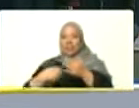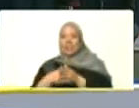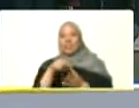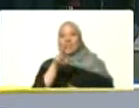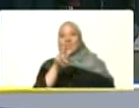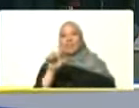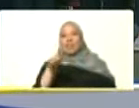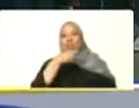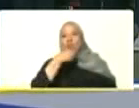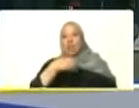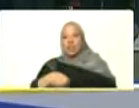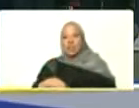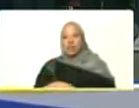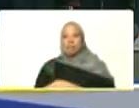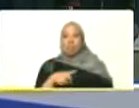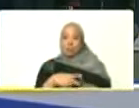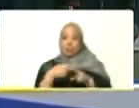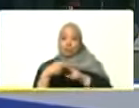diciembre,